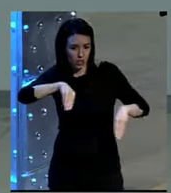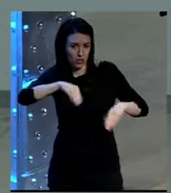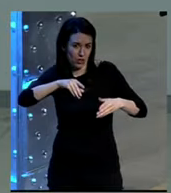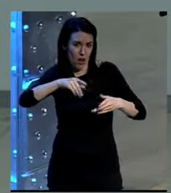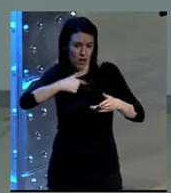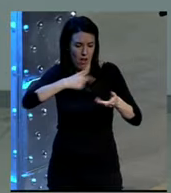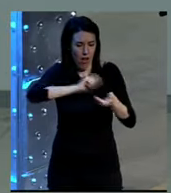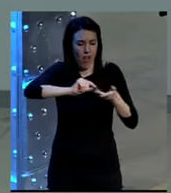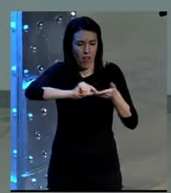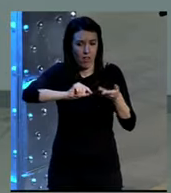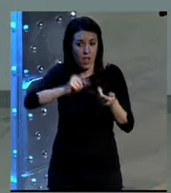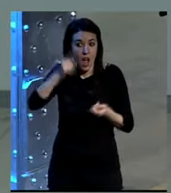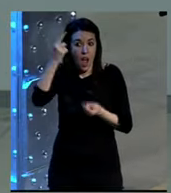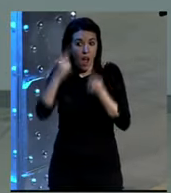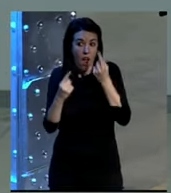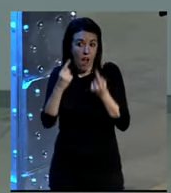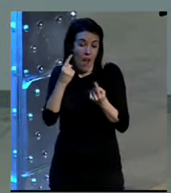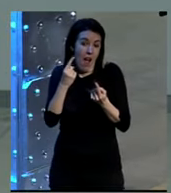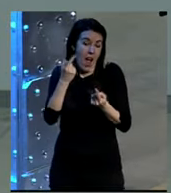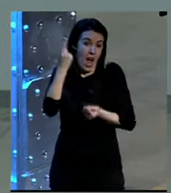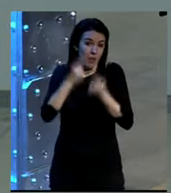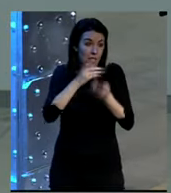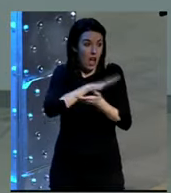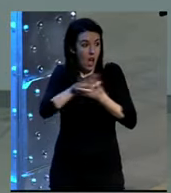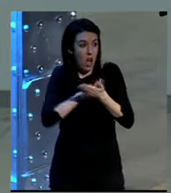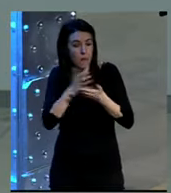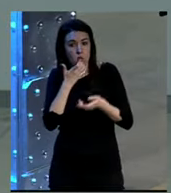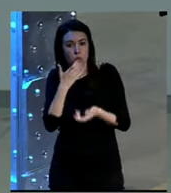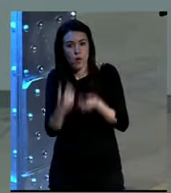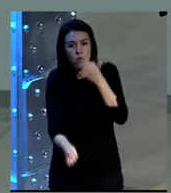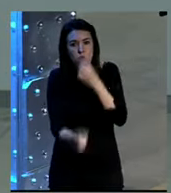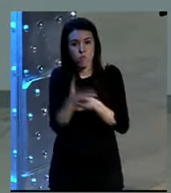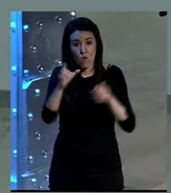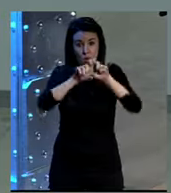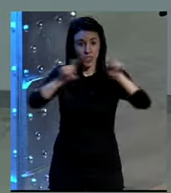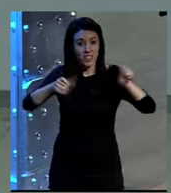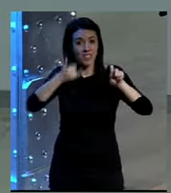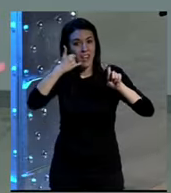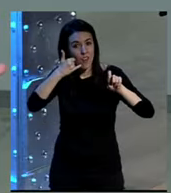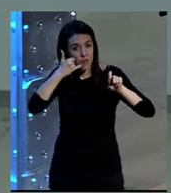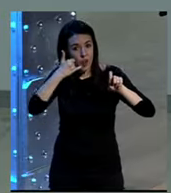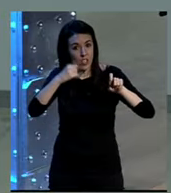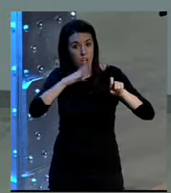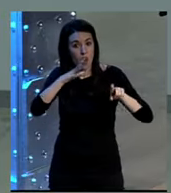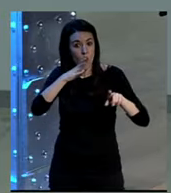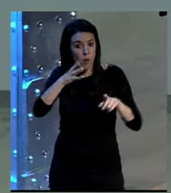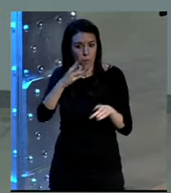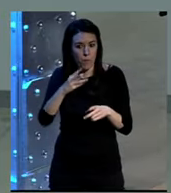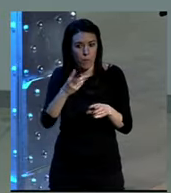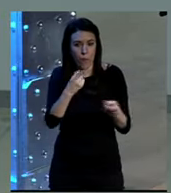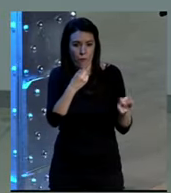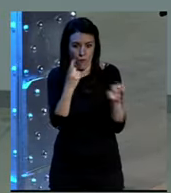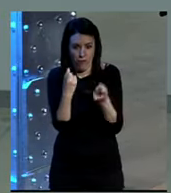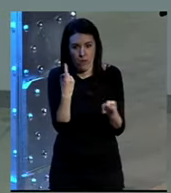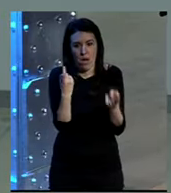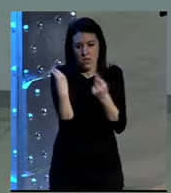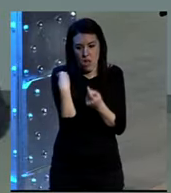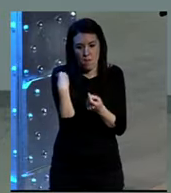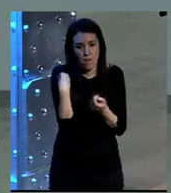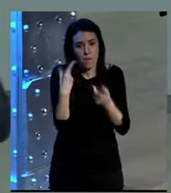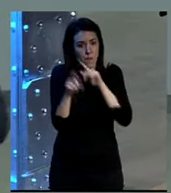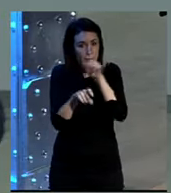y en algún momento he hablado de cuando se creó, por ejemplo, la Telefónica, porque una de las preguntas todavía pendientes es